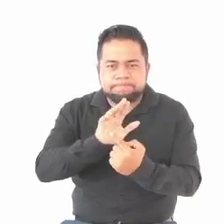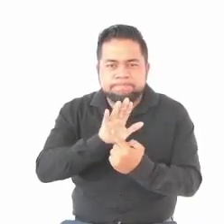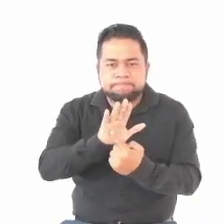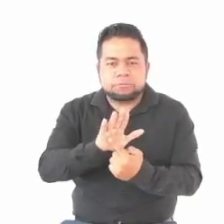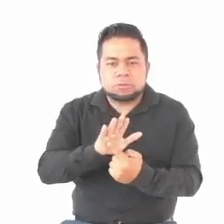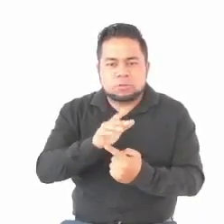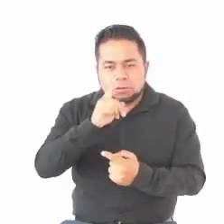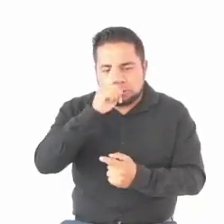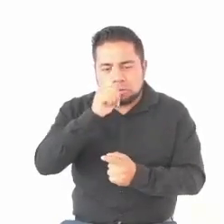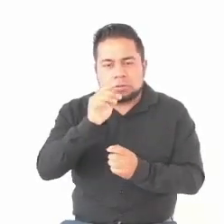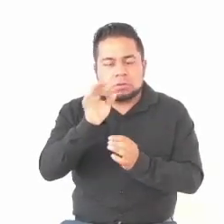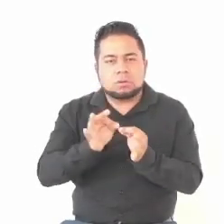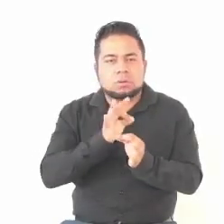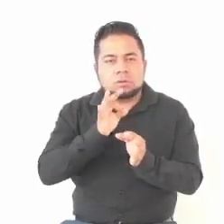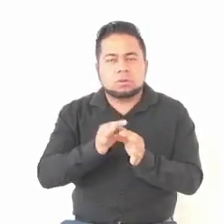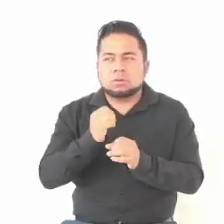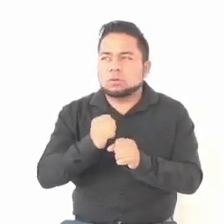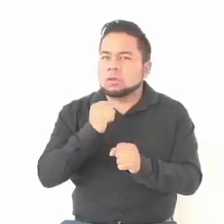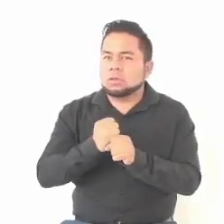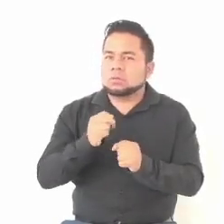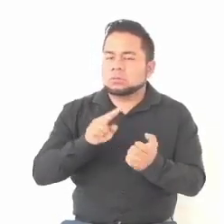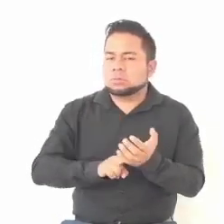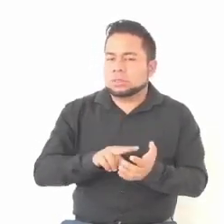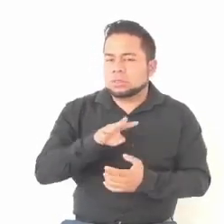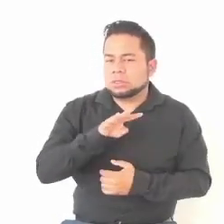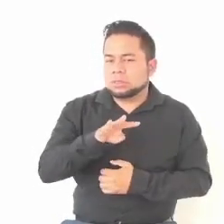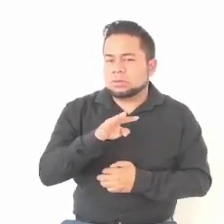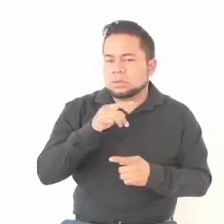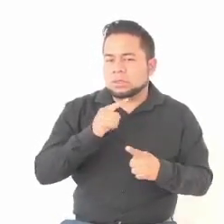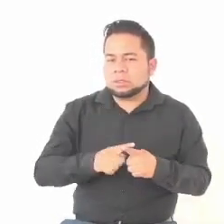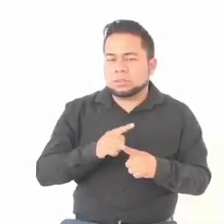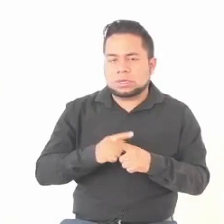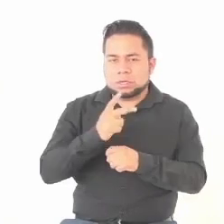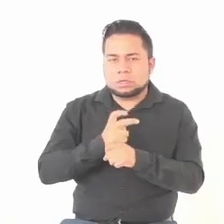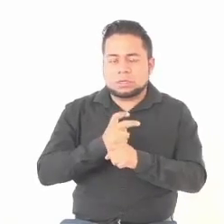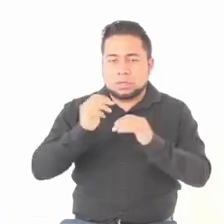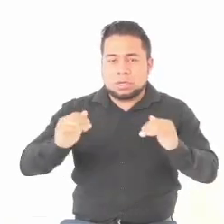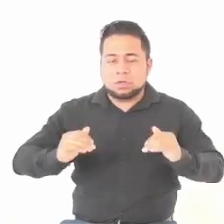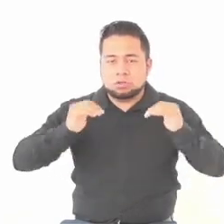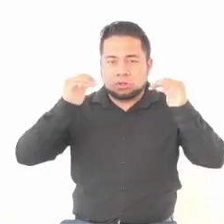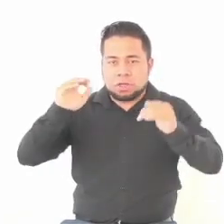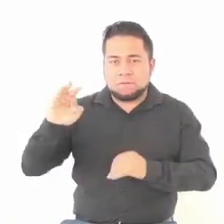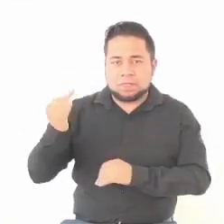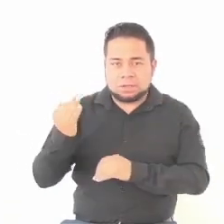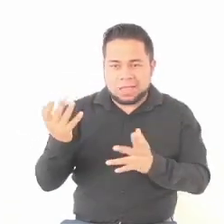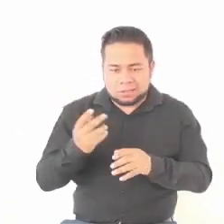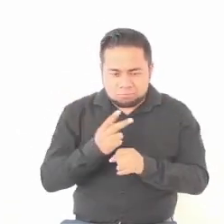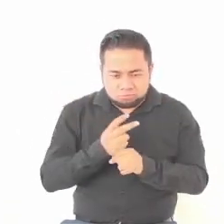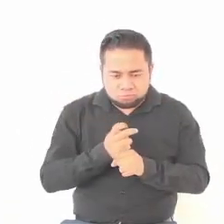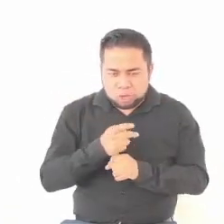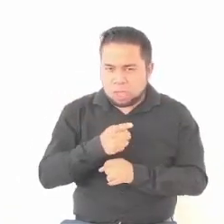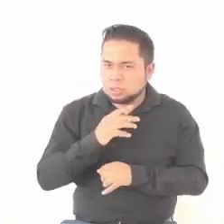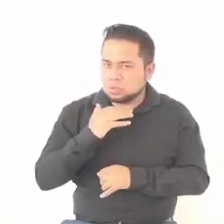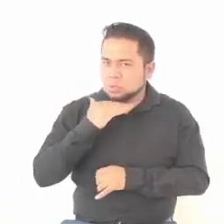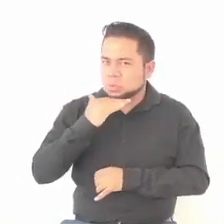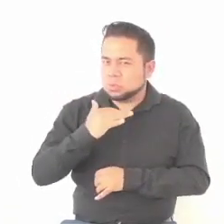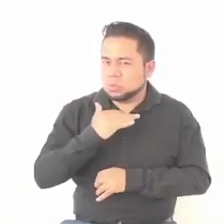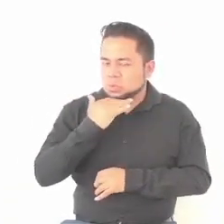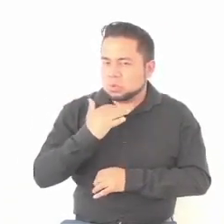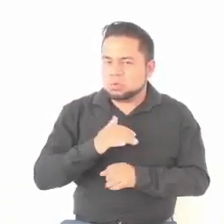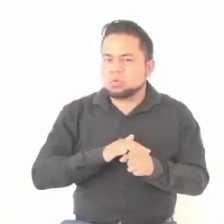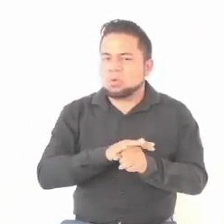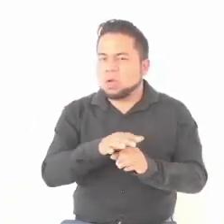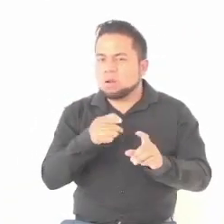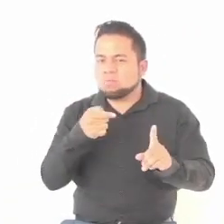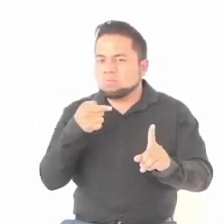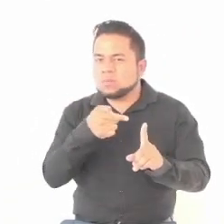en cumplimiento del 2019 realizada por la Auditoría Superior de la Federación. Los señalamientos que